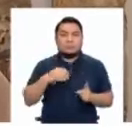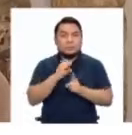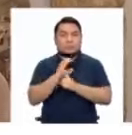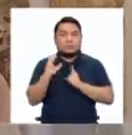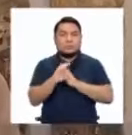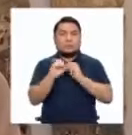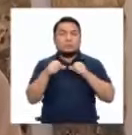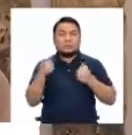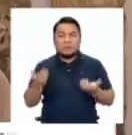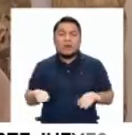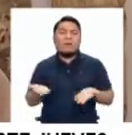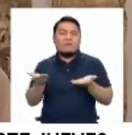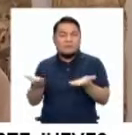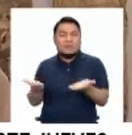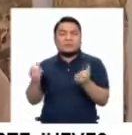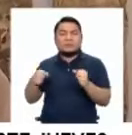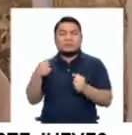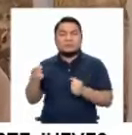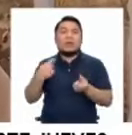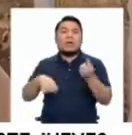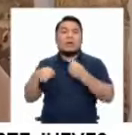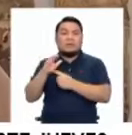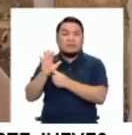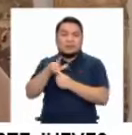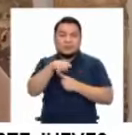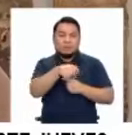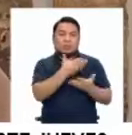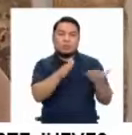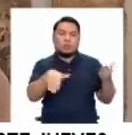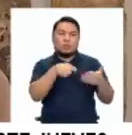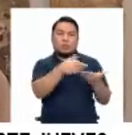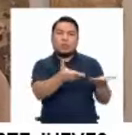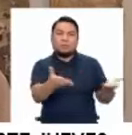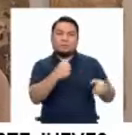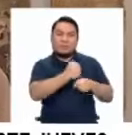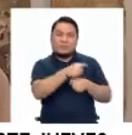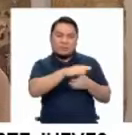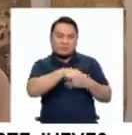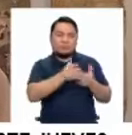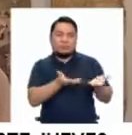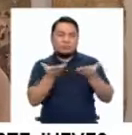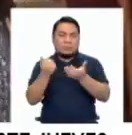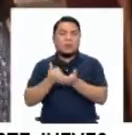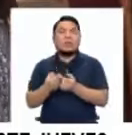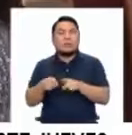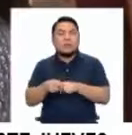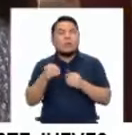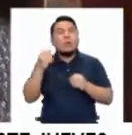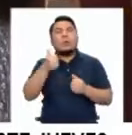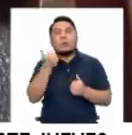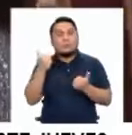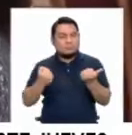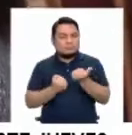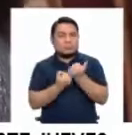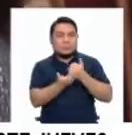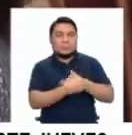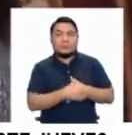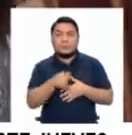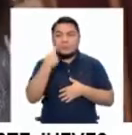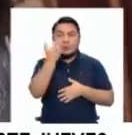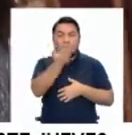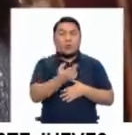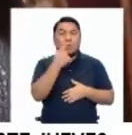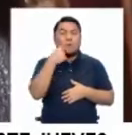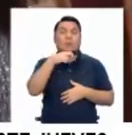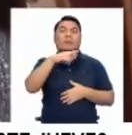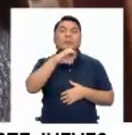están ofreciendo a la venta. Entonces, queremos ver de qué manera también nos apoyamos. Primitivo Evanán será